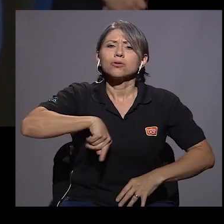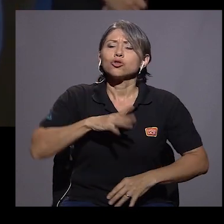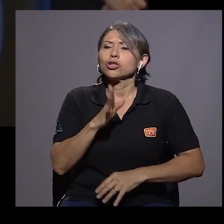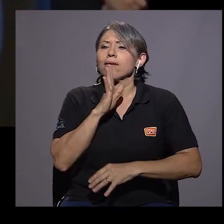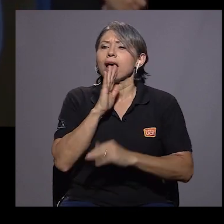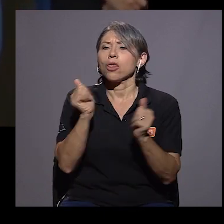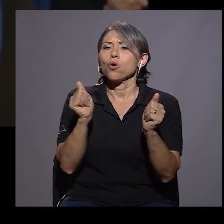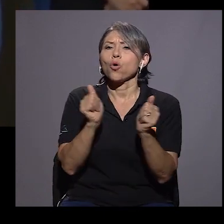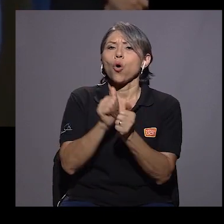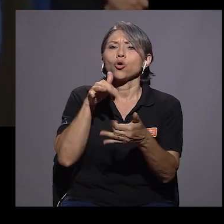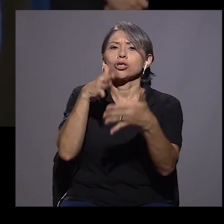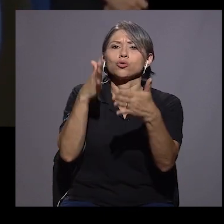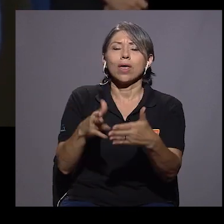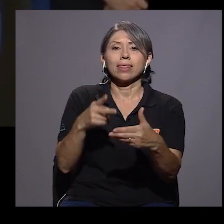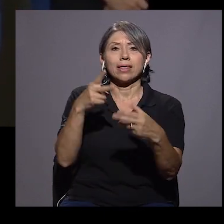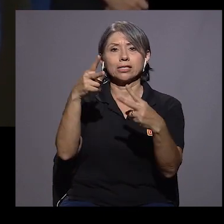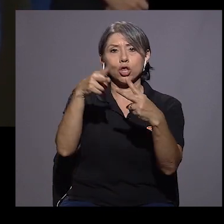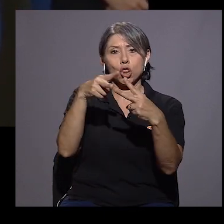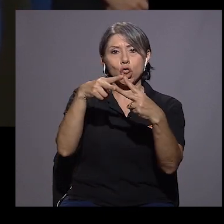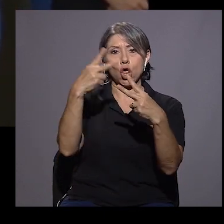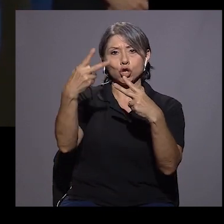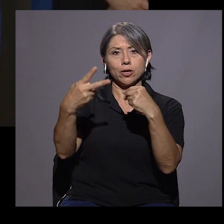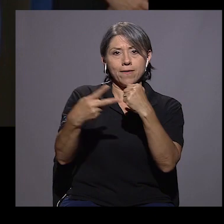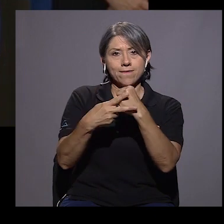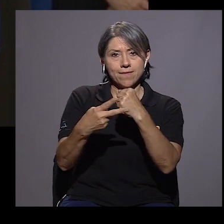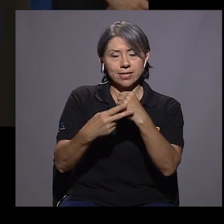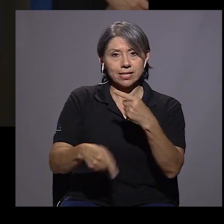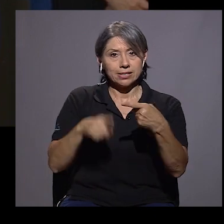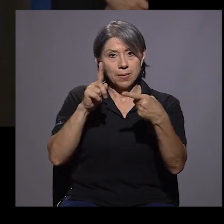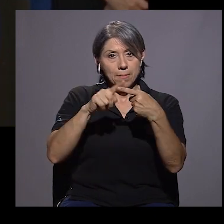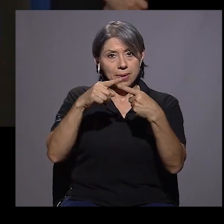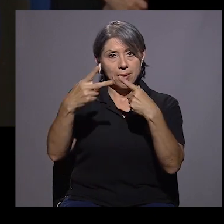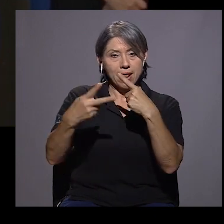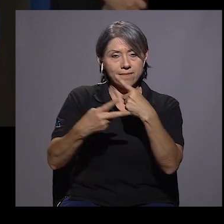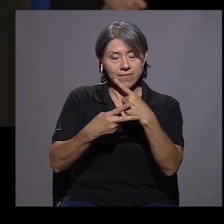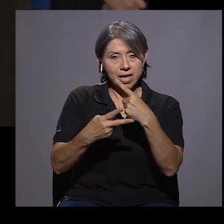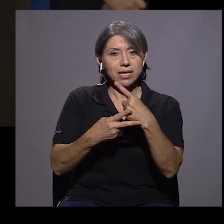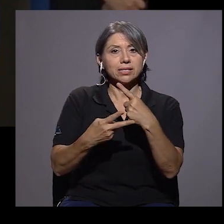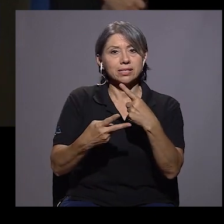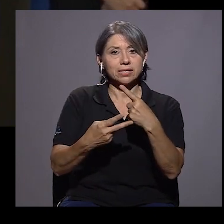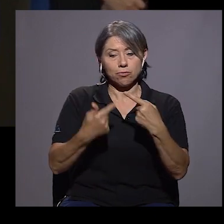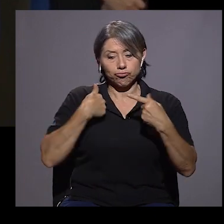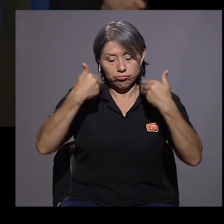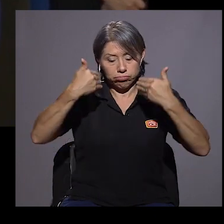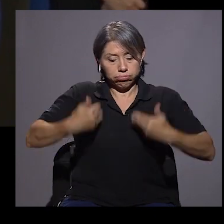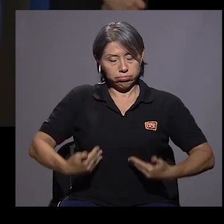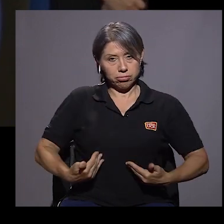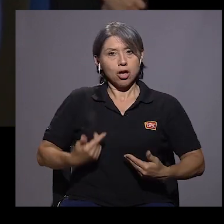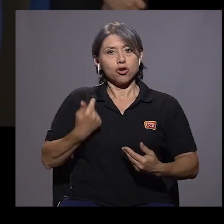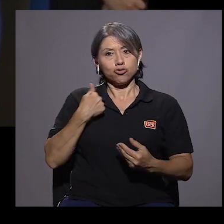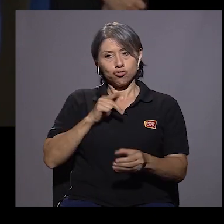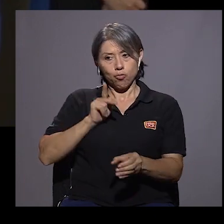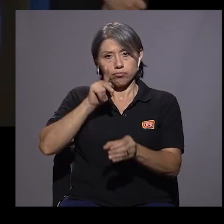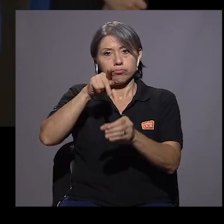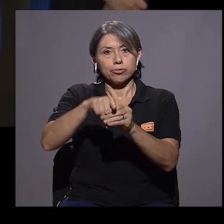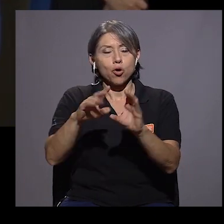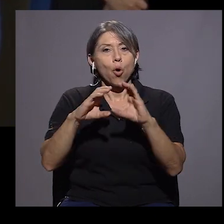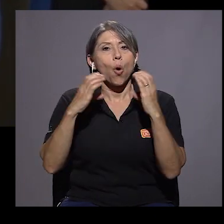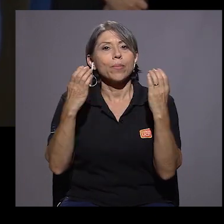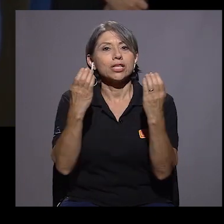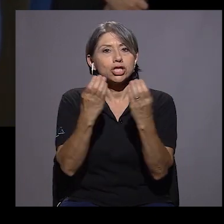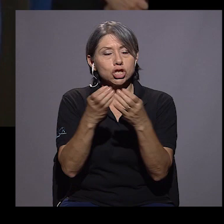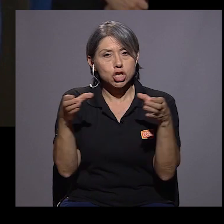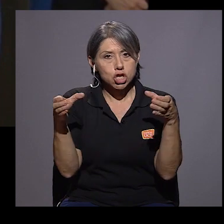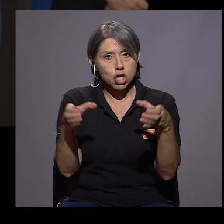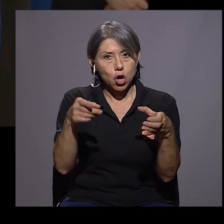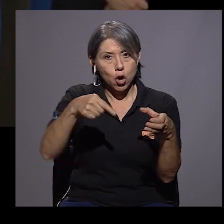nosotros. Hemos hablado con los estudiantes ya en 2 oportunidades. Una primera vez, este